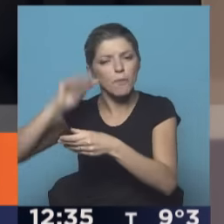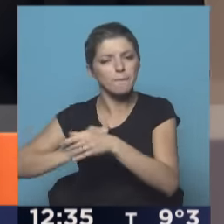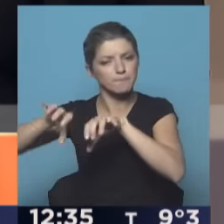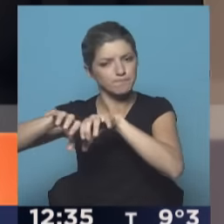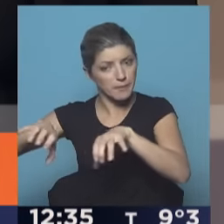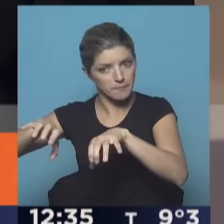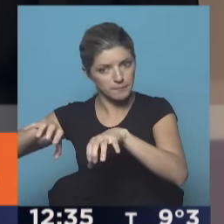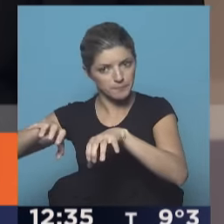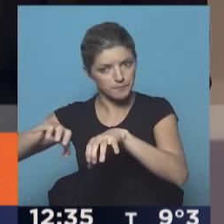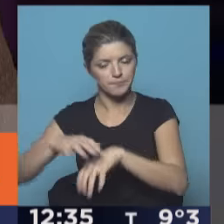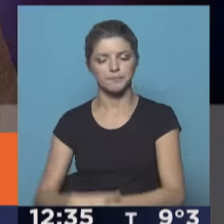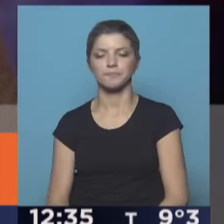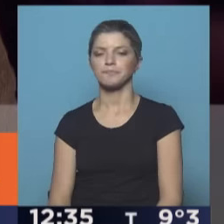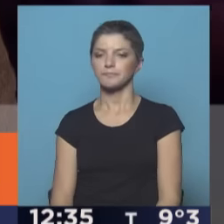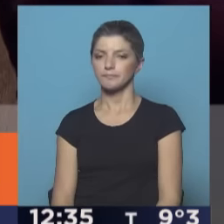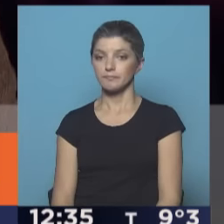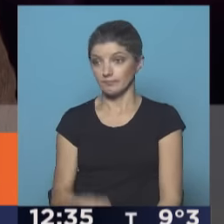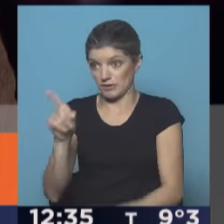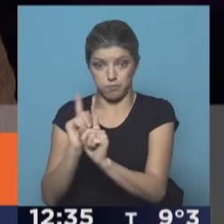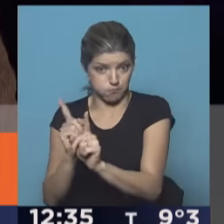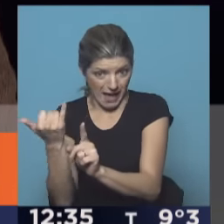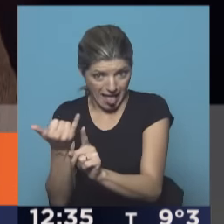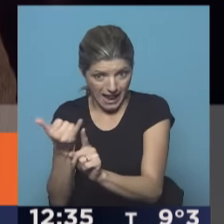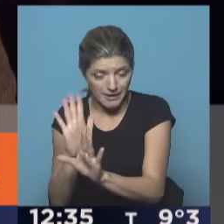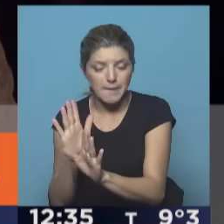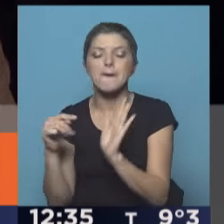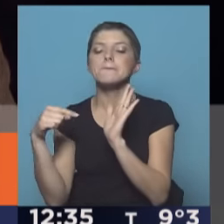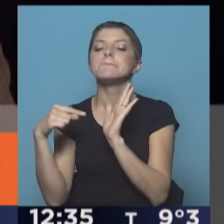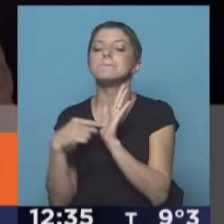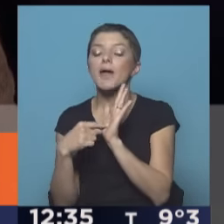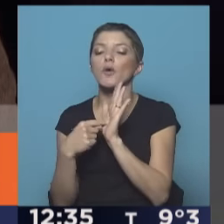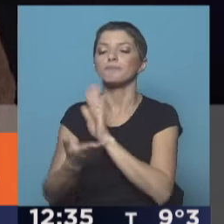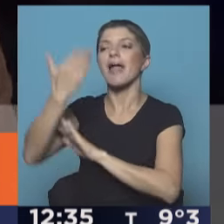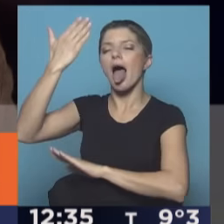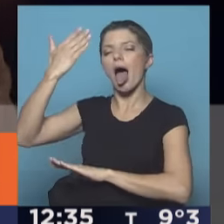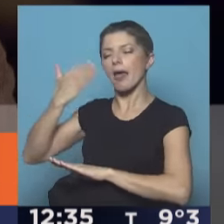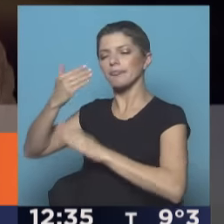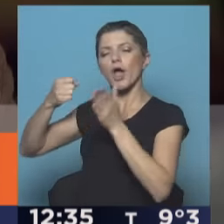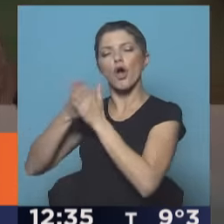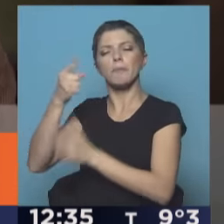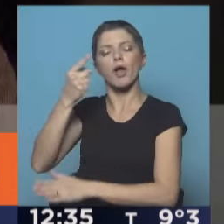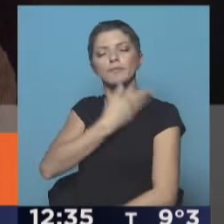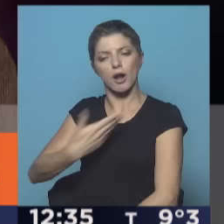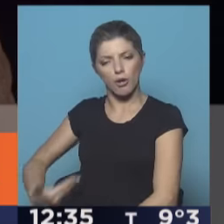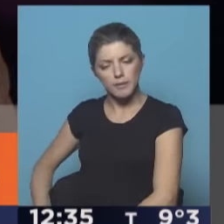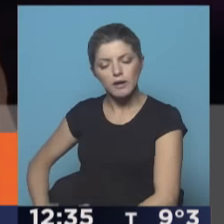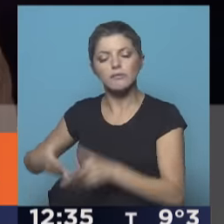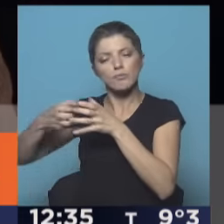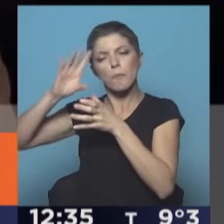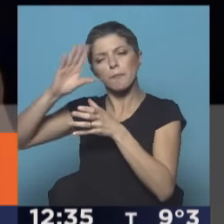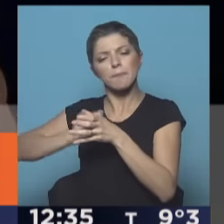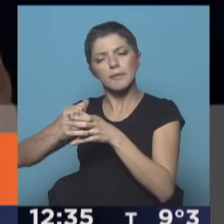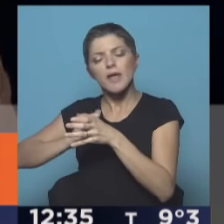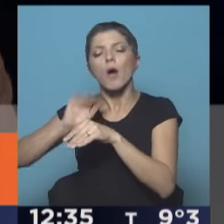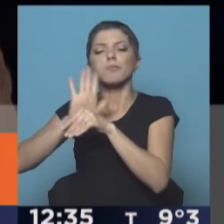es cierto eh pero eh en los golpes anteriores eh los militares actuaban como